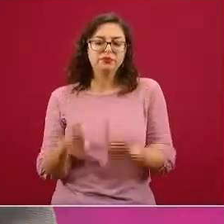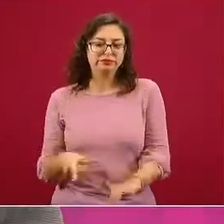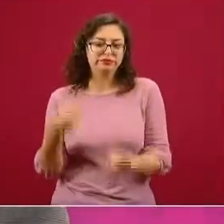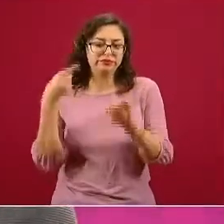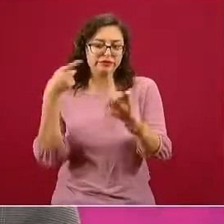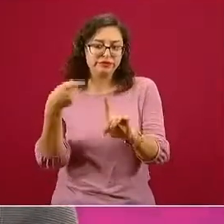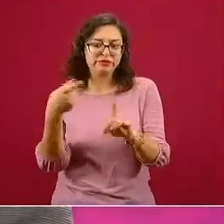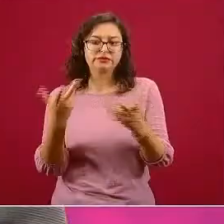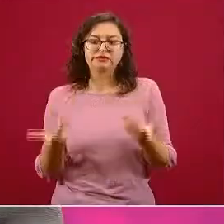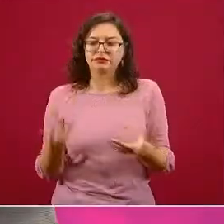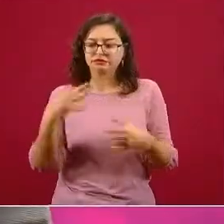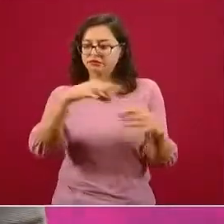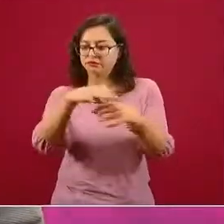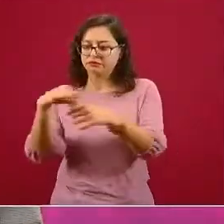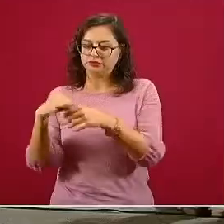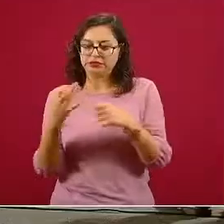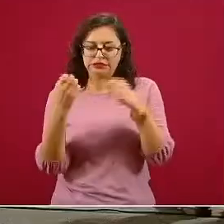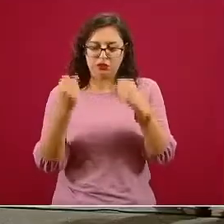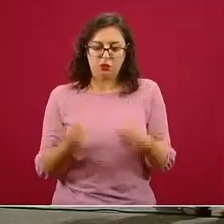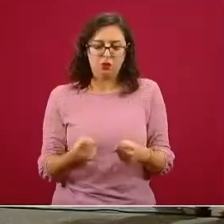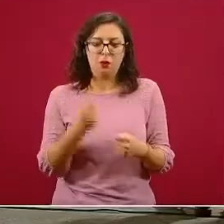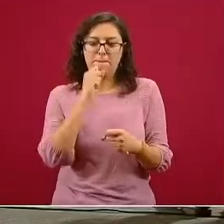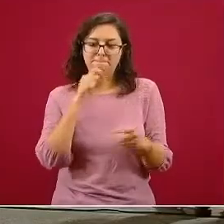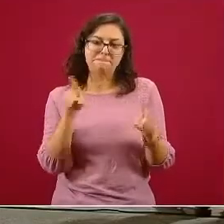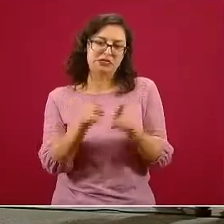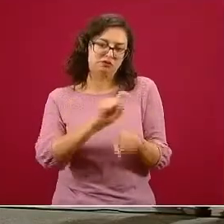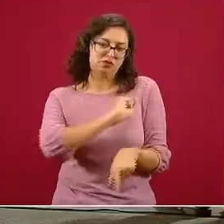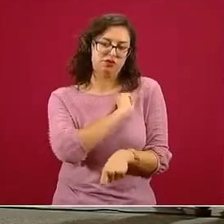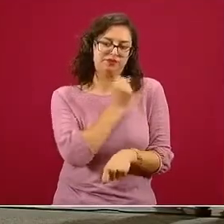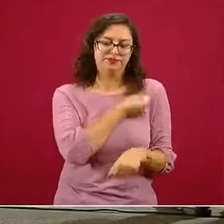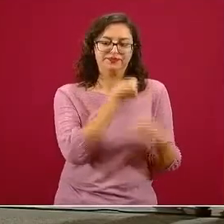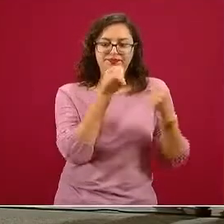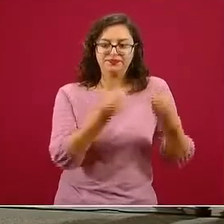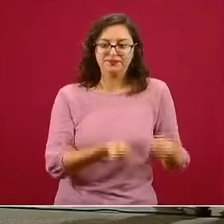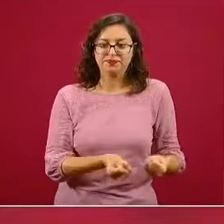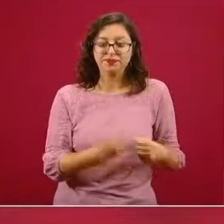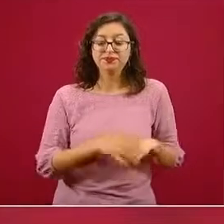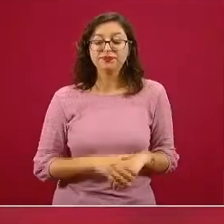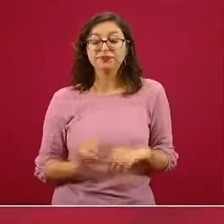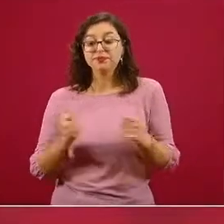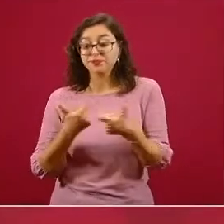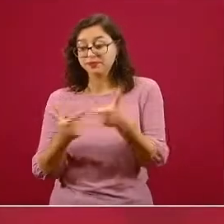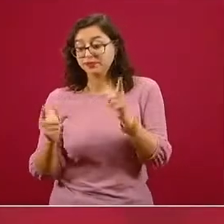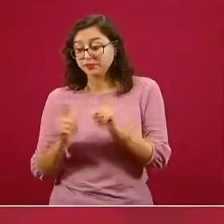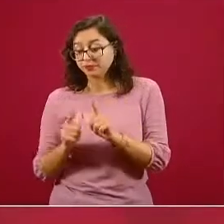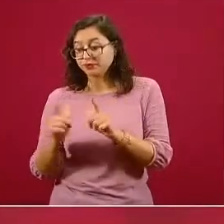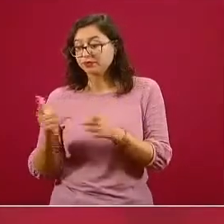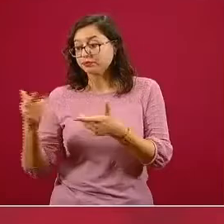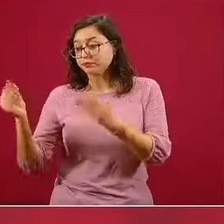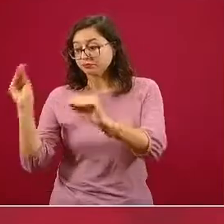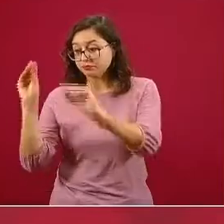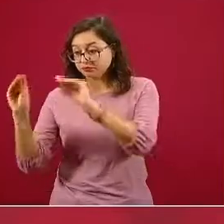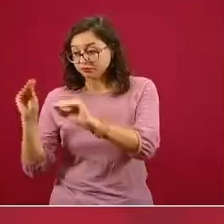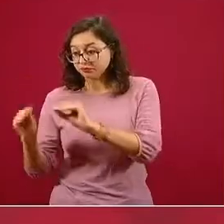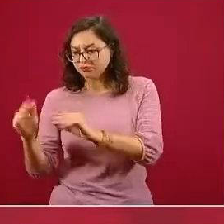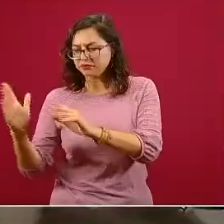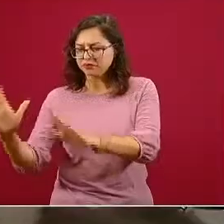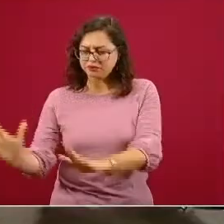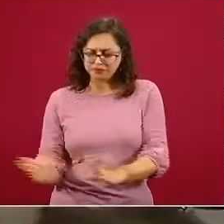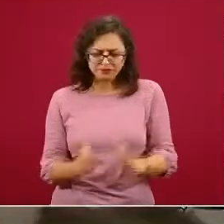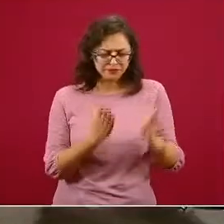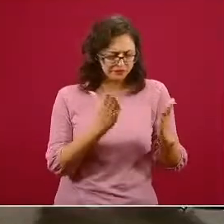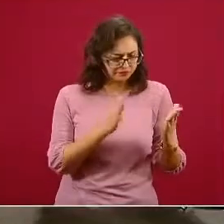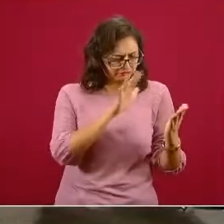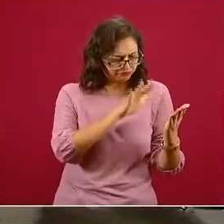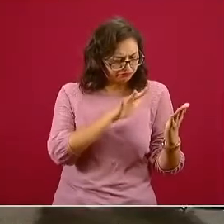propósito común de garantizar las elecciones y garantizar la seguridad sanitaria. El grupo técnico revisamos los protocolos